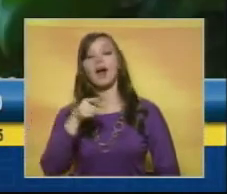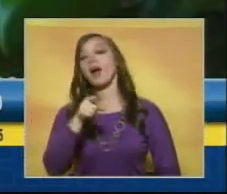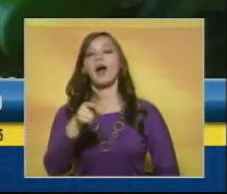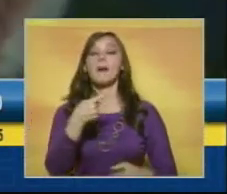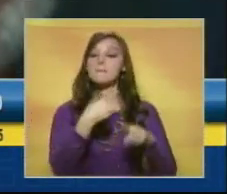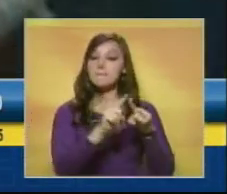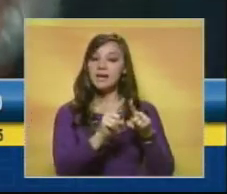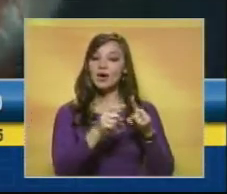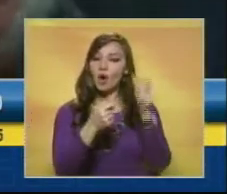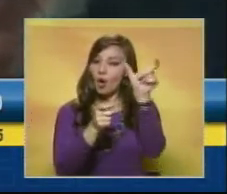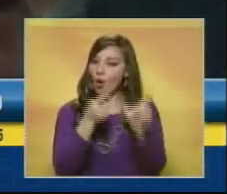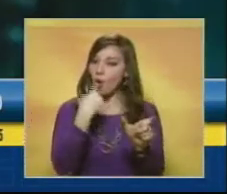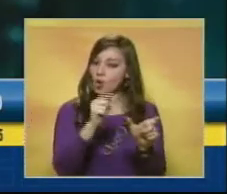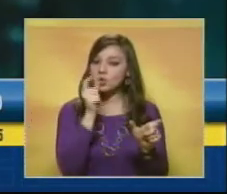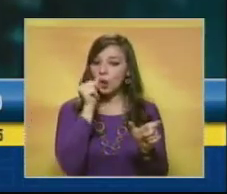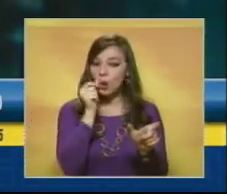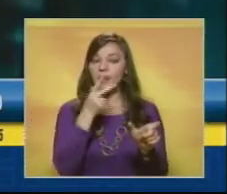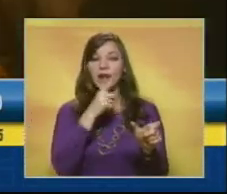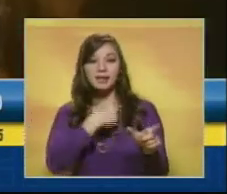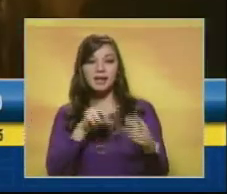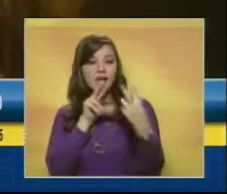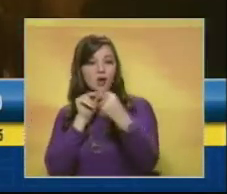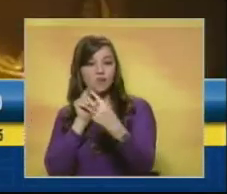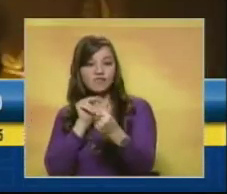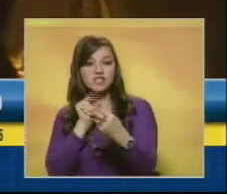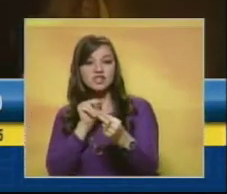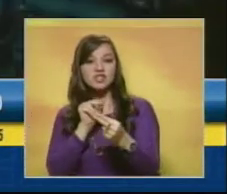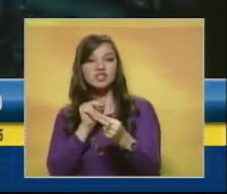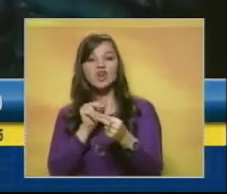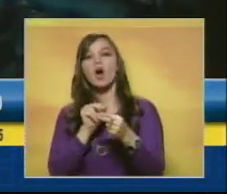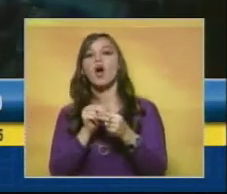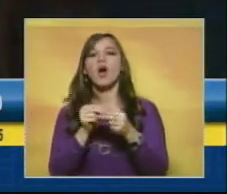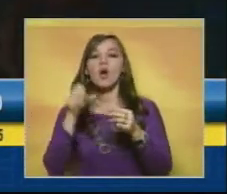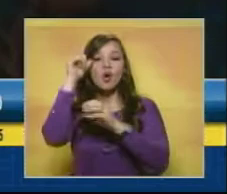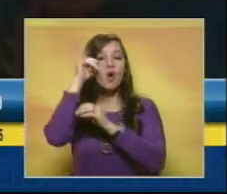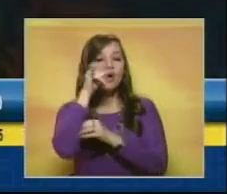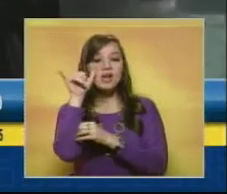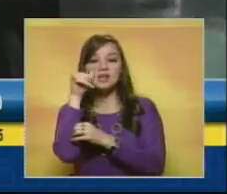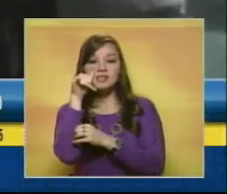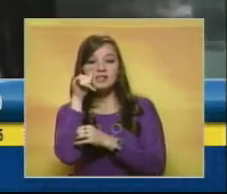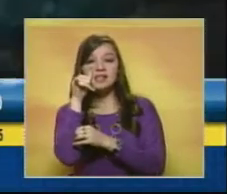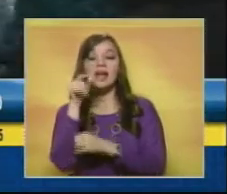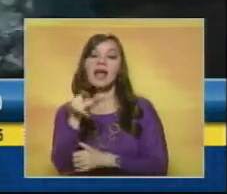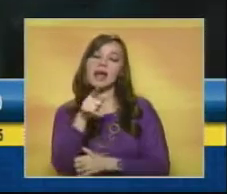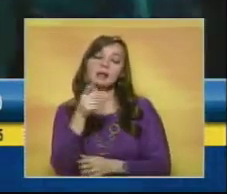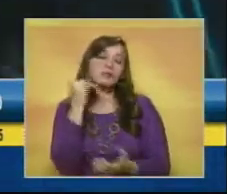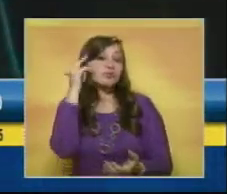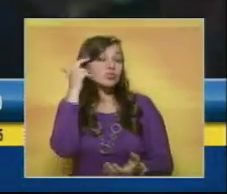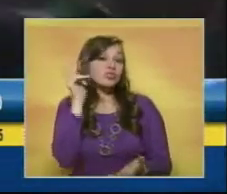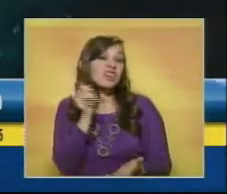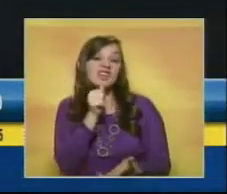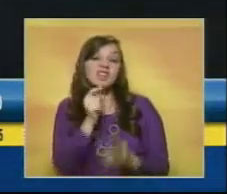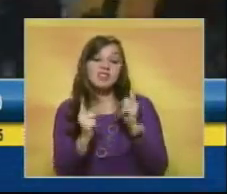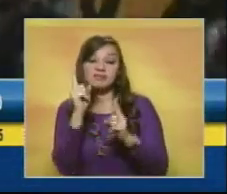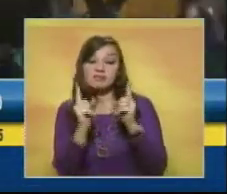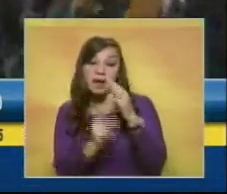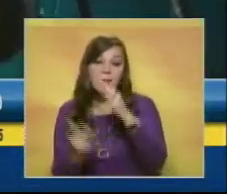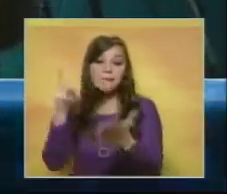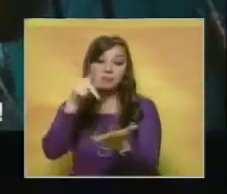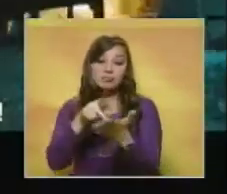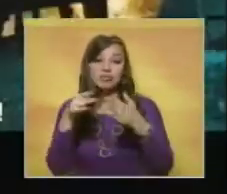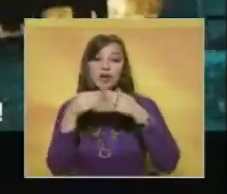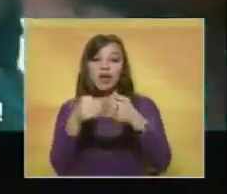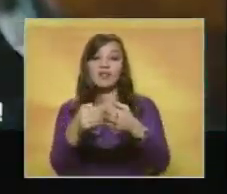oferta actualmente y mantiene conversaciones con Disney para subirse al barco. El rodaje de la cinta arrancará en febrero